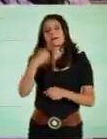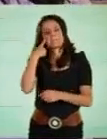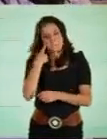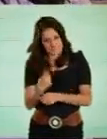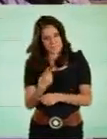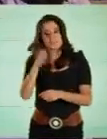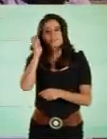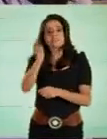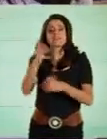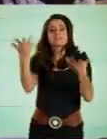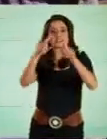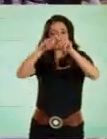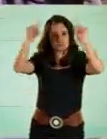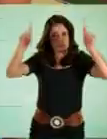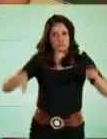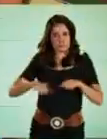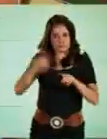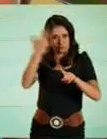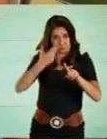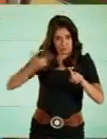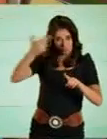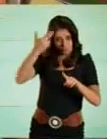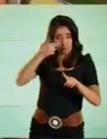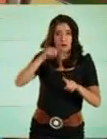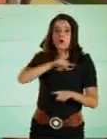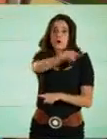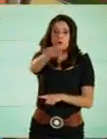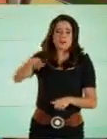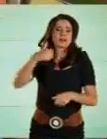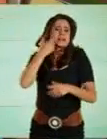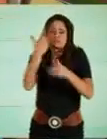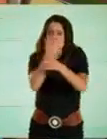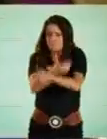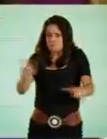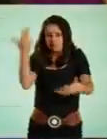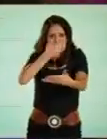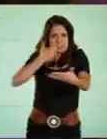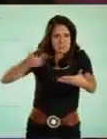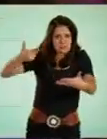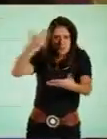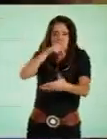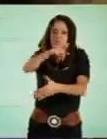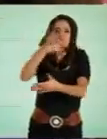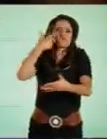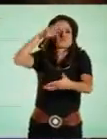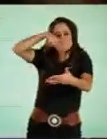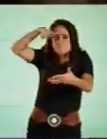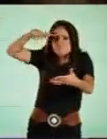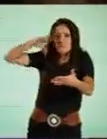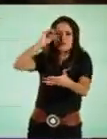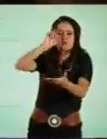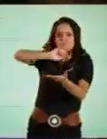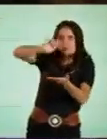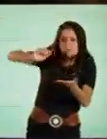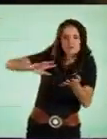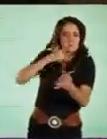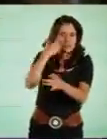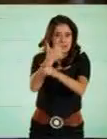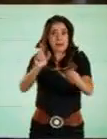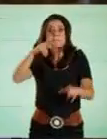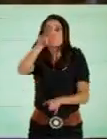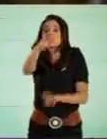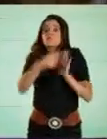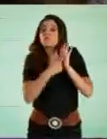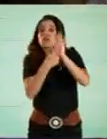Se trata de hacer un cartel. Ustedes pueden hacer un dibujo y pueden usar la técnica que quieran. La idea